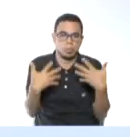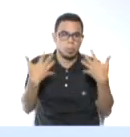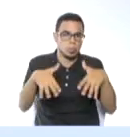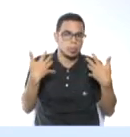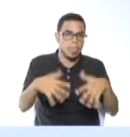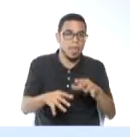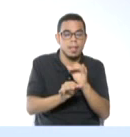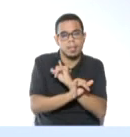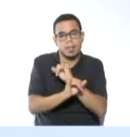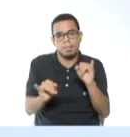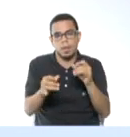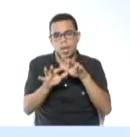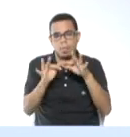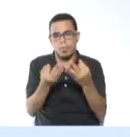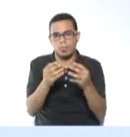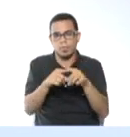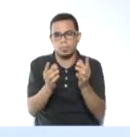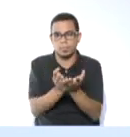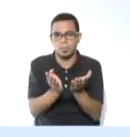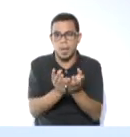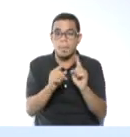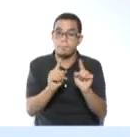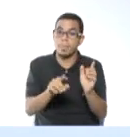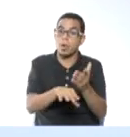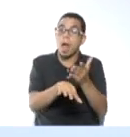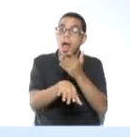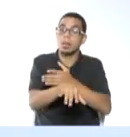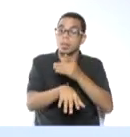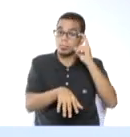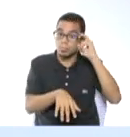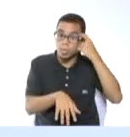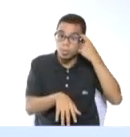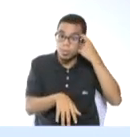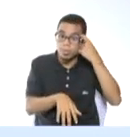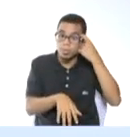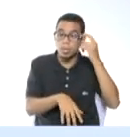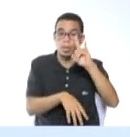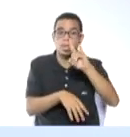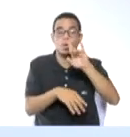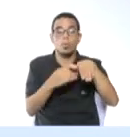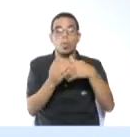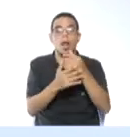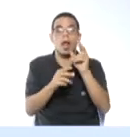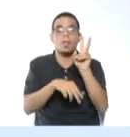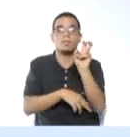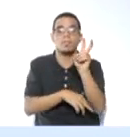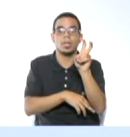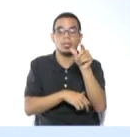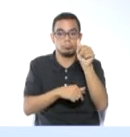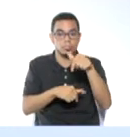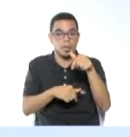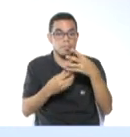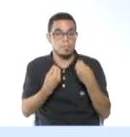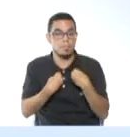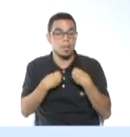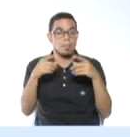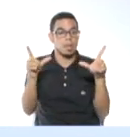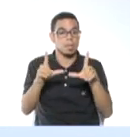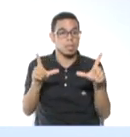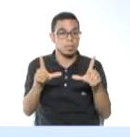nuestro programa por el día de hoy. No sin antes recordarles que la cita es de lunes a viernes. ¿Por dónde? Por las pantallas de